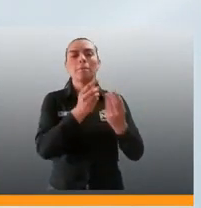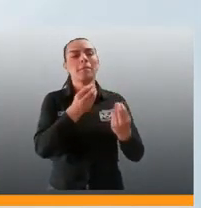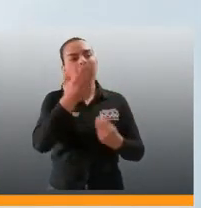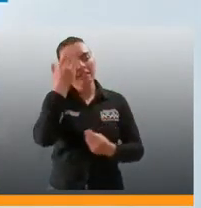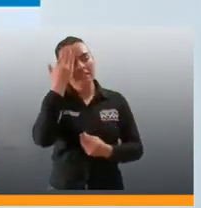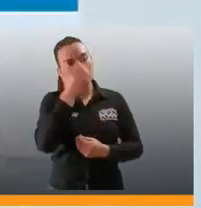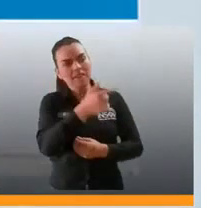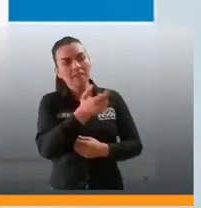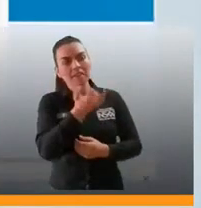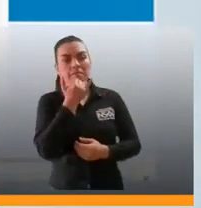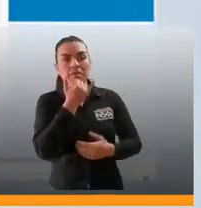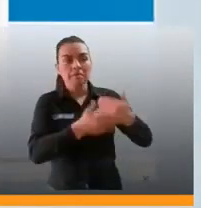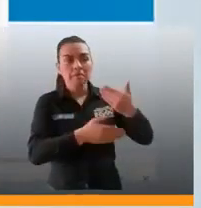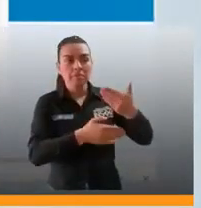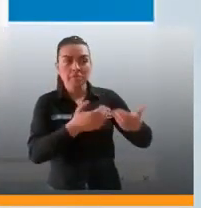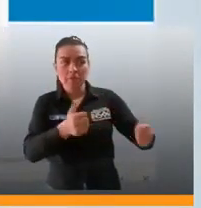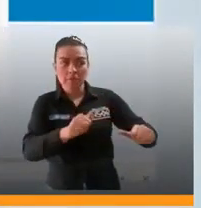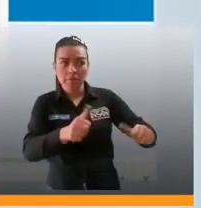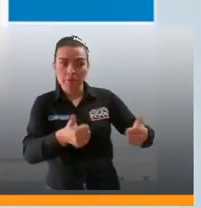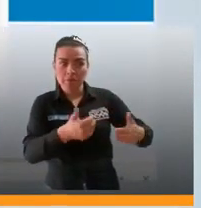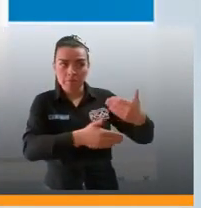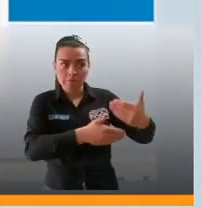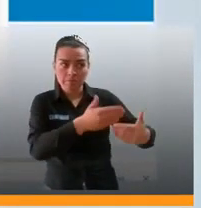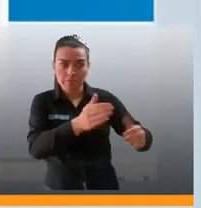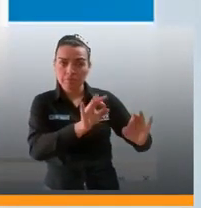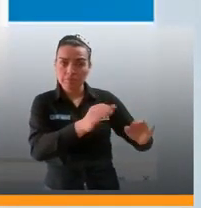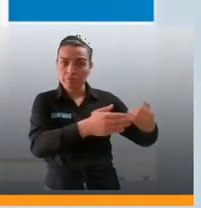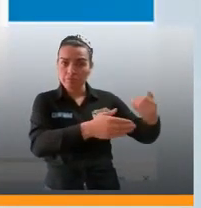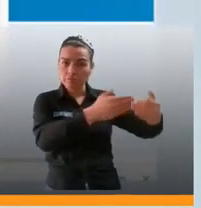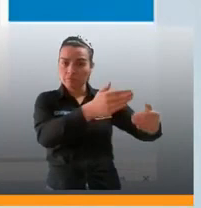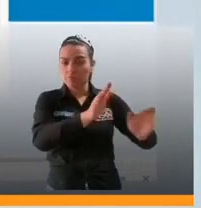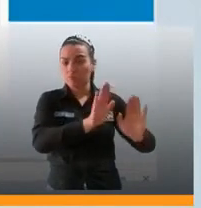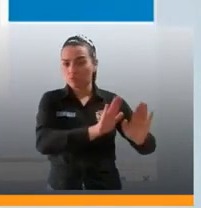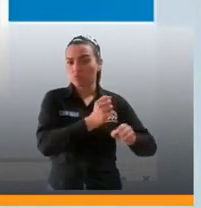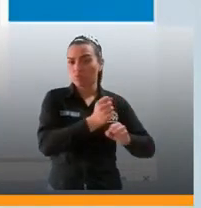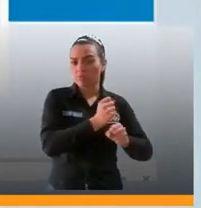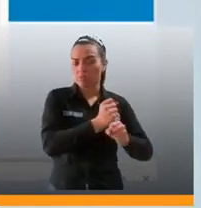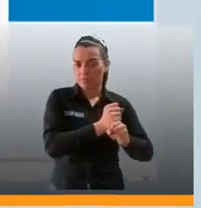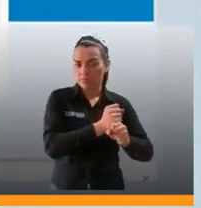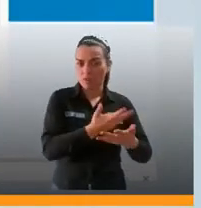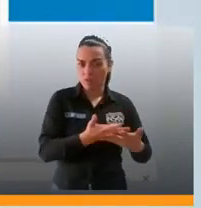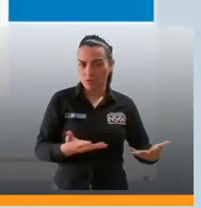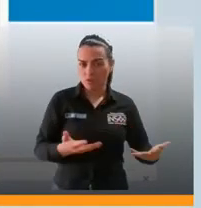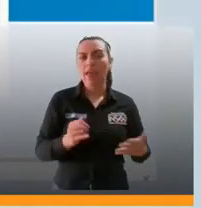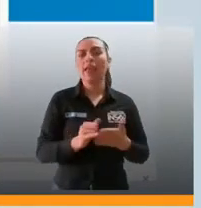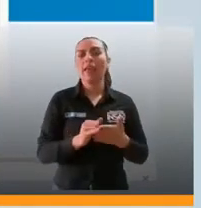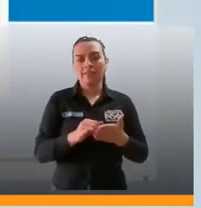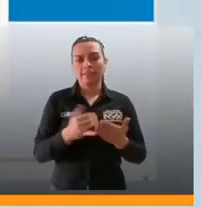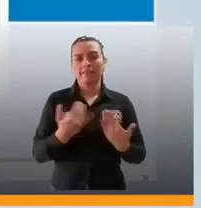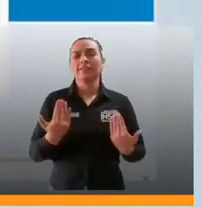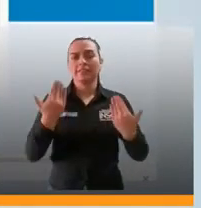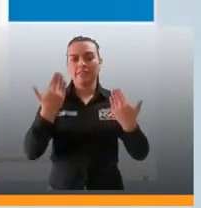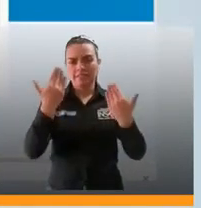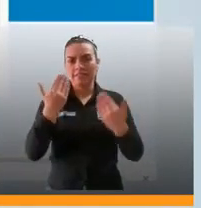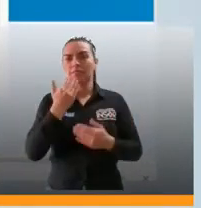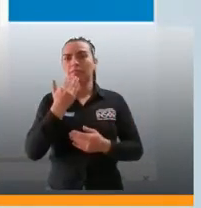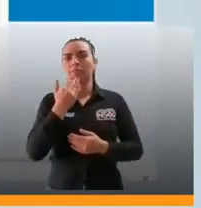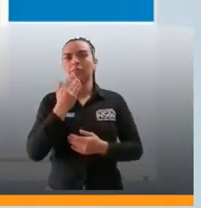han ido trabajando en los diferentes momentos, cómo es el proceso. Y eso nos ayuda un poco cuando tenemos esos